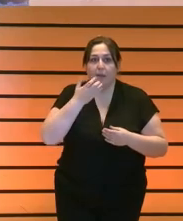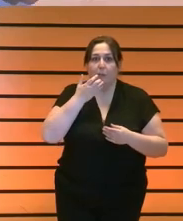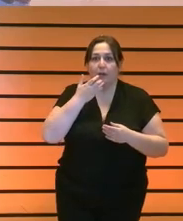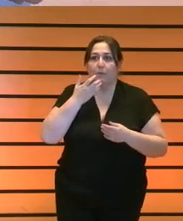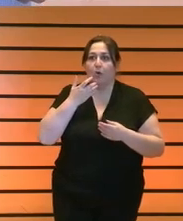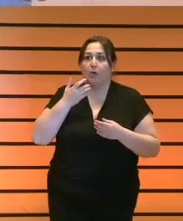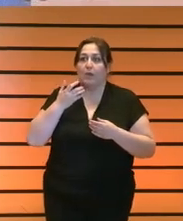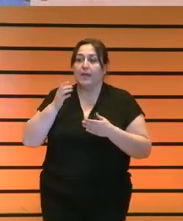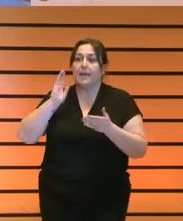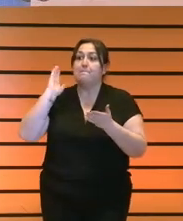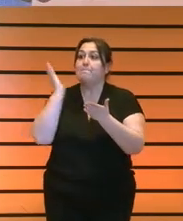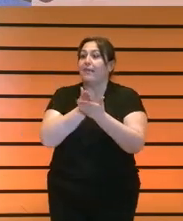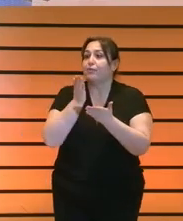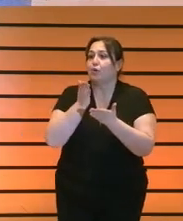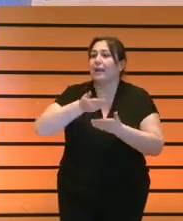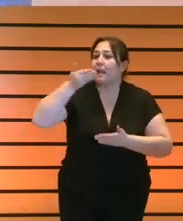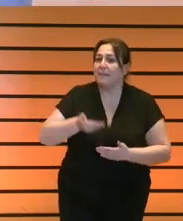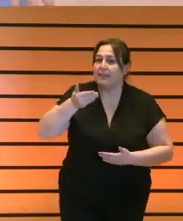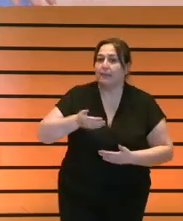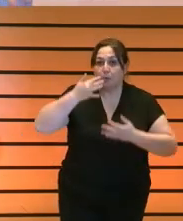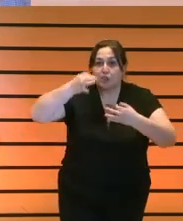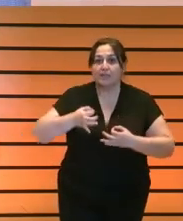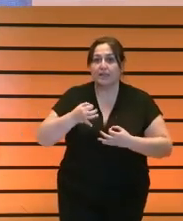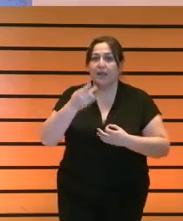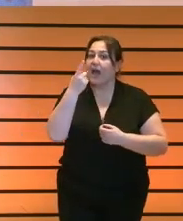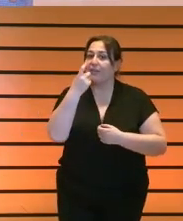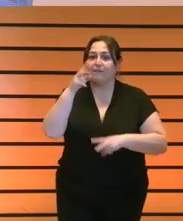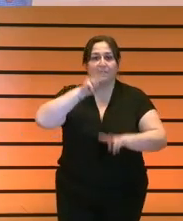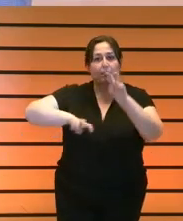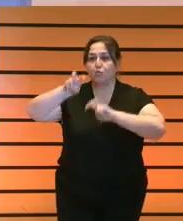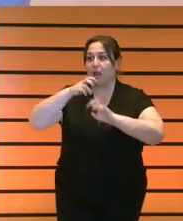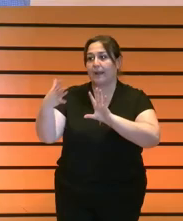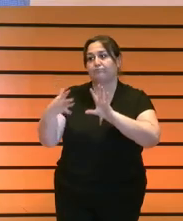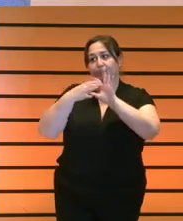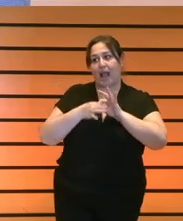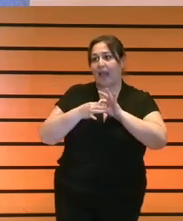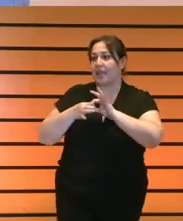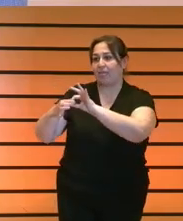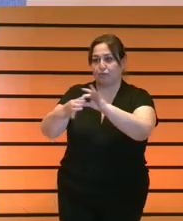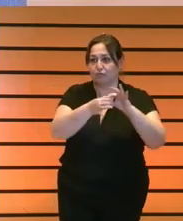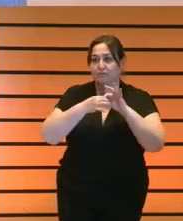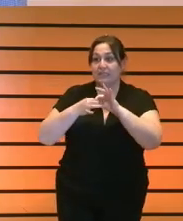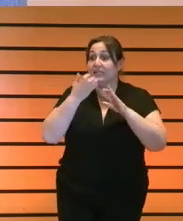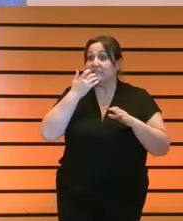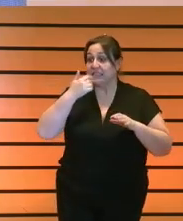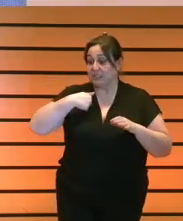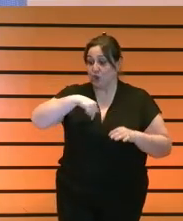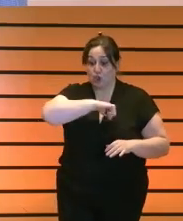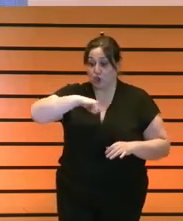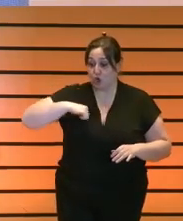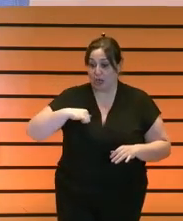que tenga un impacto realmente importante, tiene que buscar aliados y aliadas. Cuando estás sola para